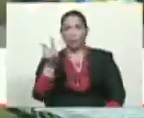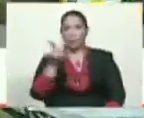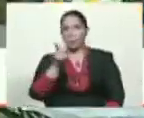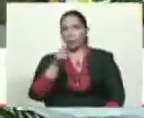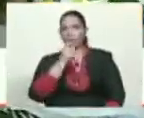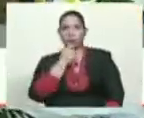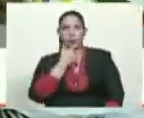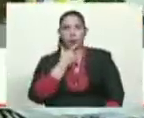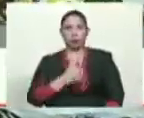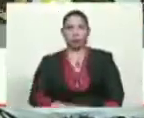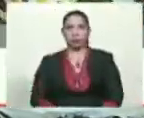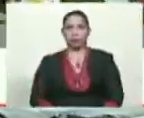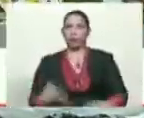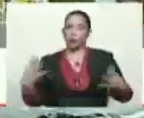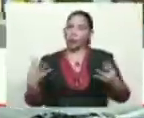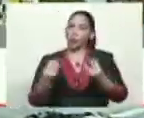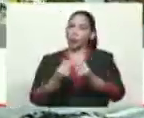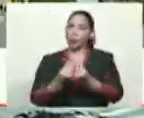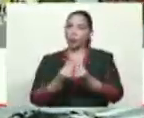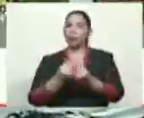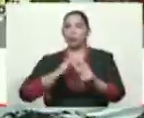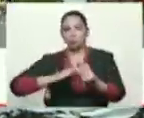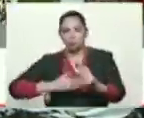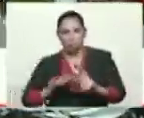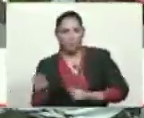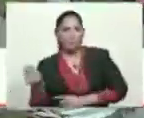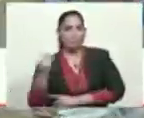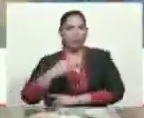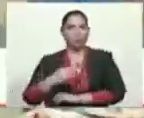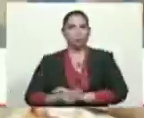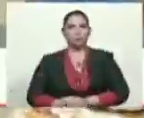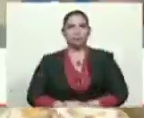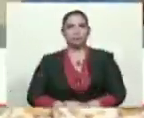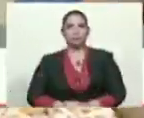bella juntos podemos más